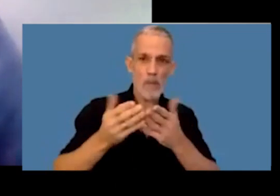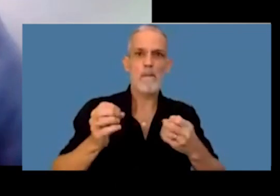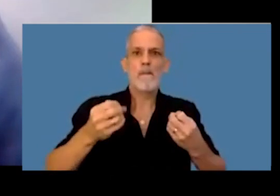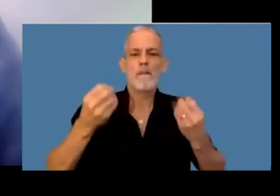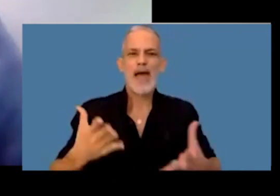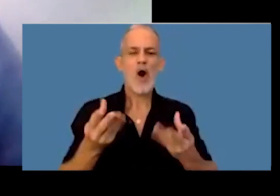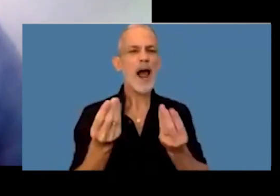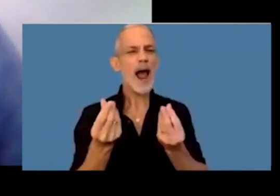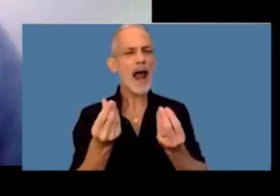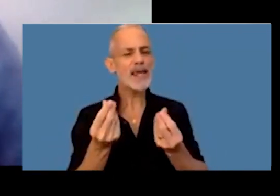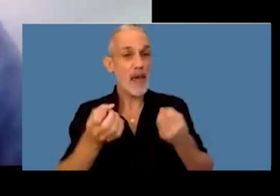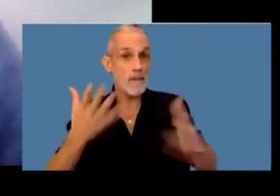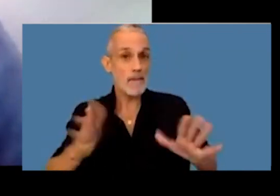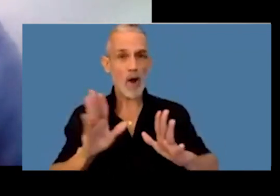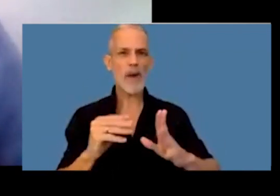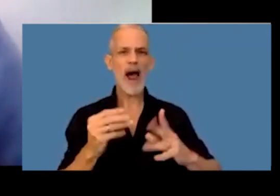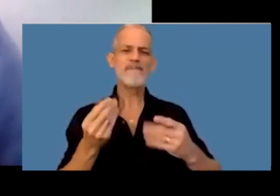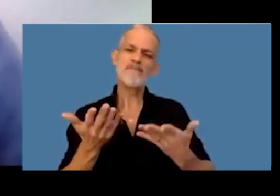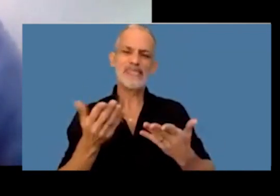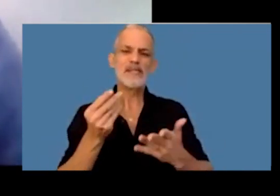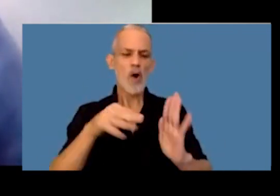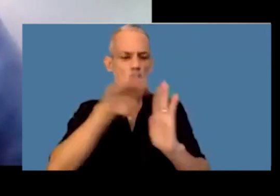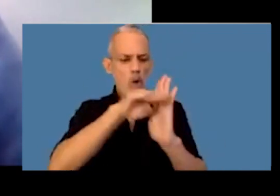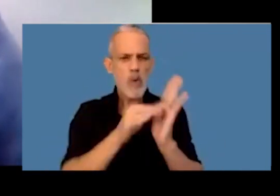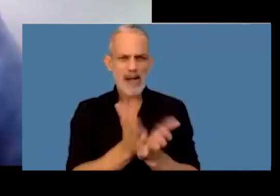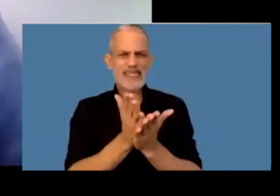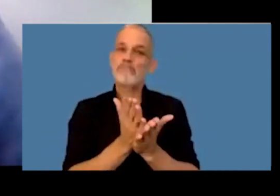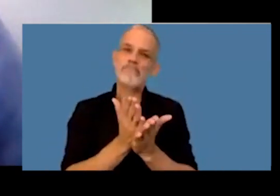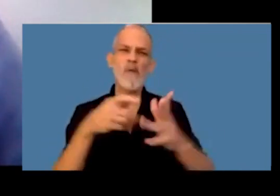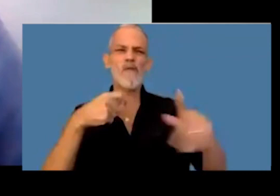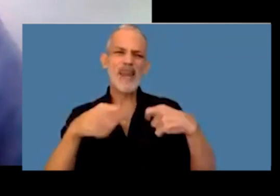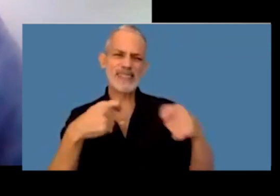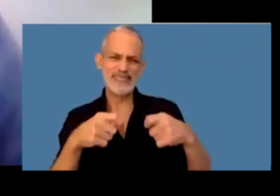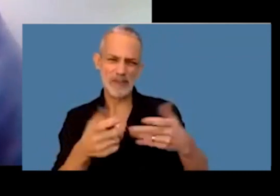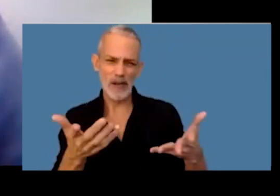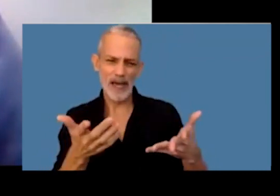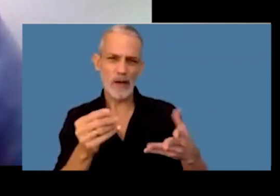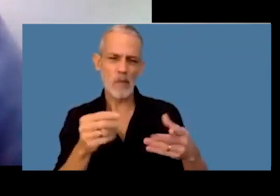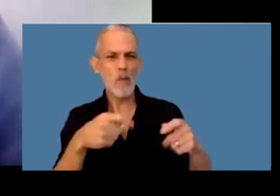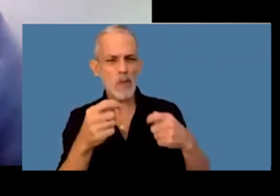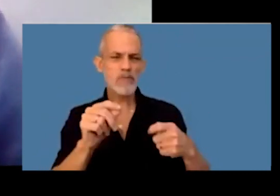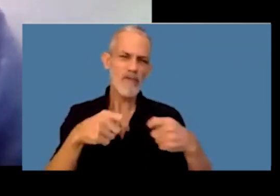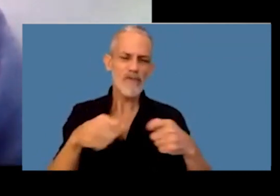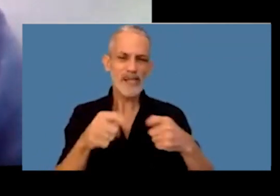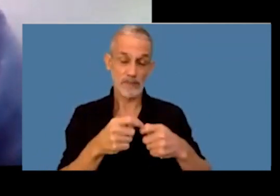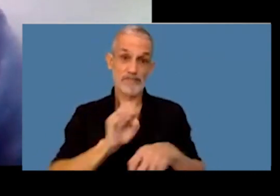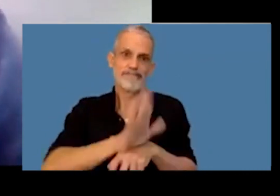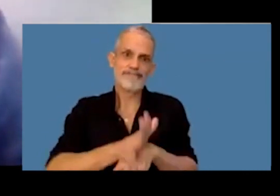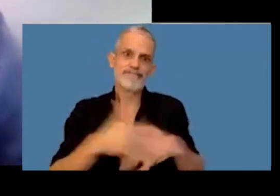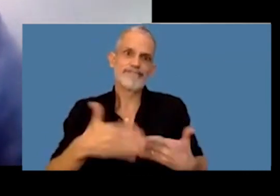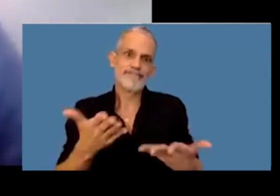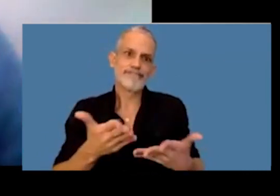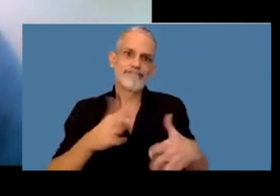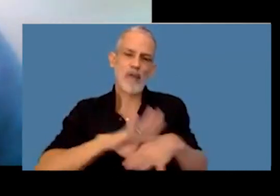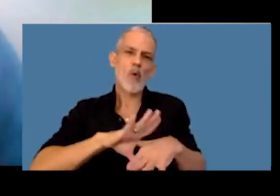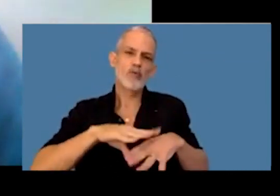calidad, para flexibilizar también los requisitos, ¿sí? Y justamente la pandemia nos